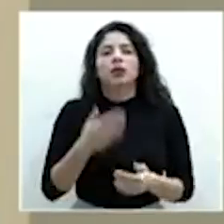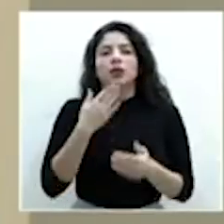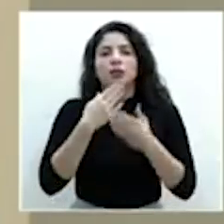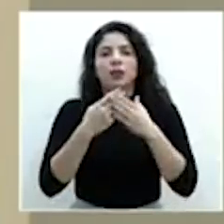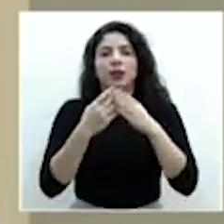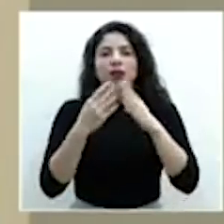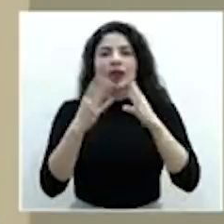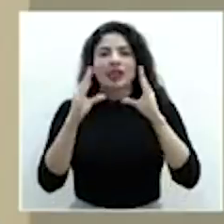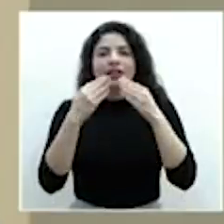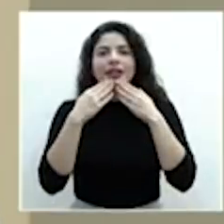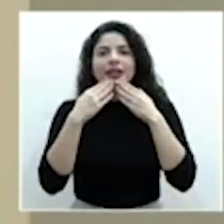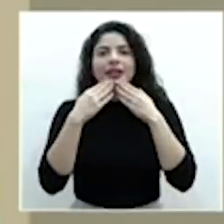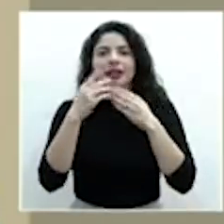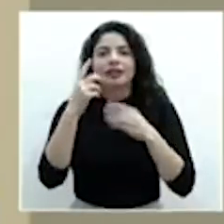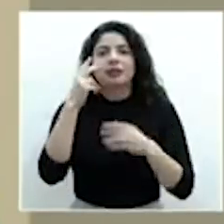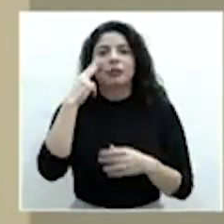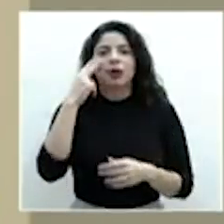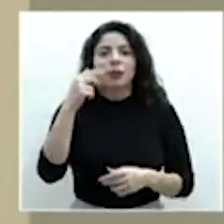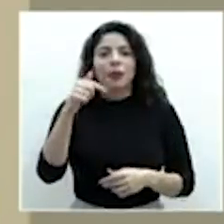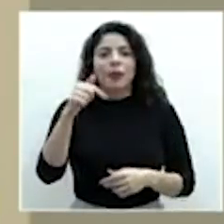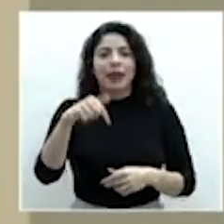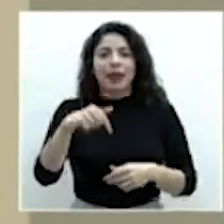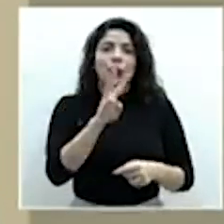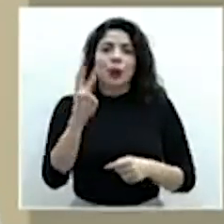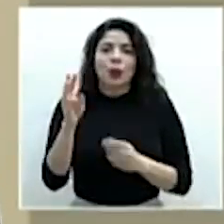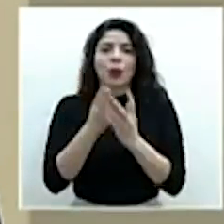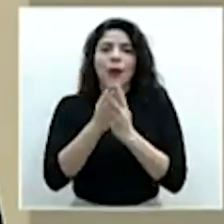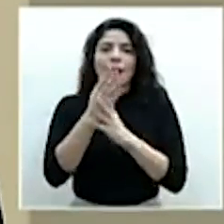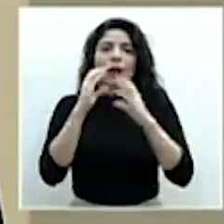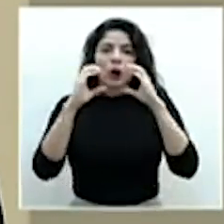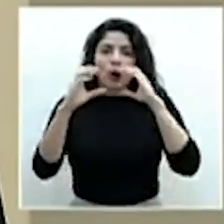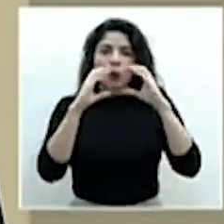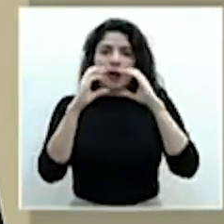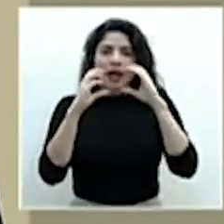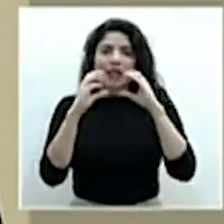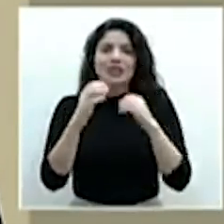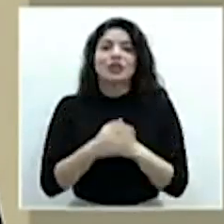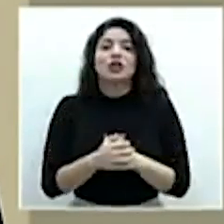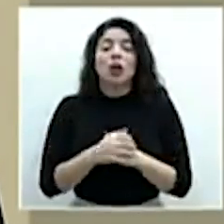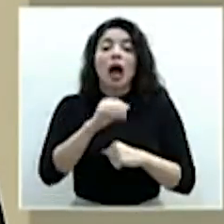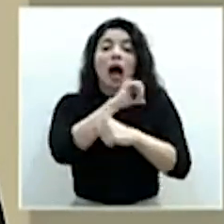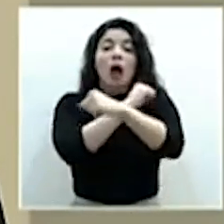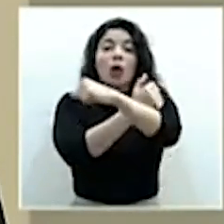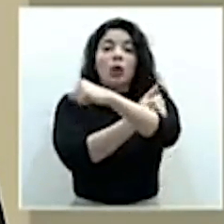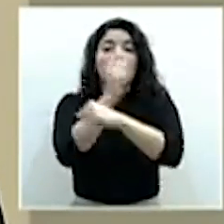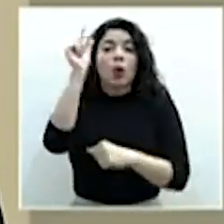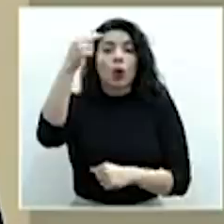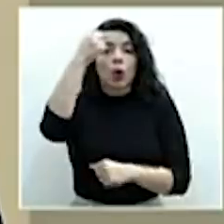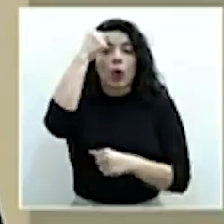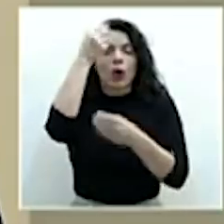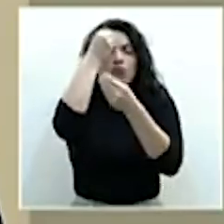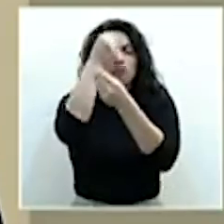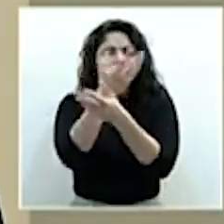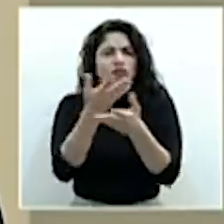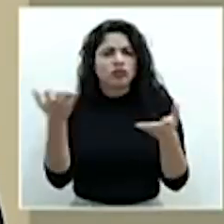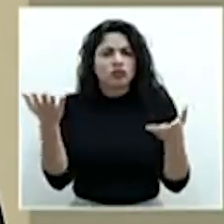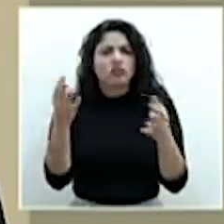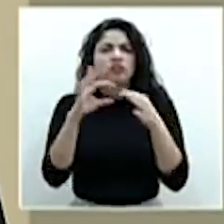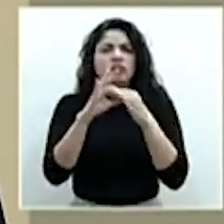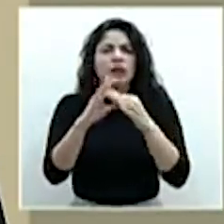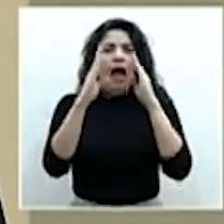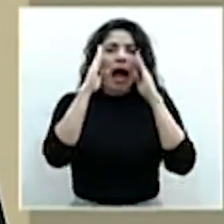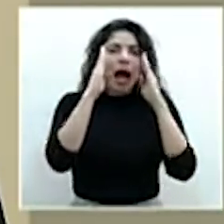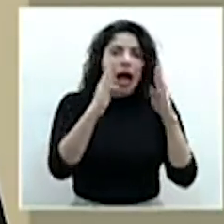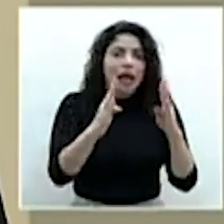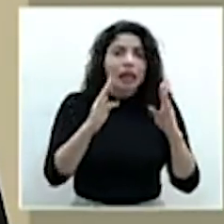por sintonizar este enlace informativo y conferencia de prensa. La distinta el balance de la atención